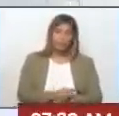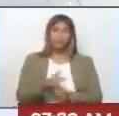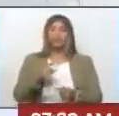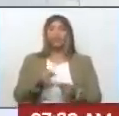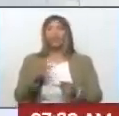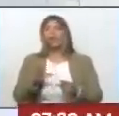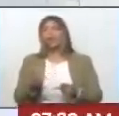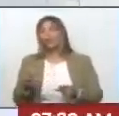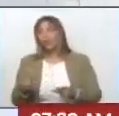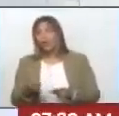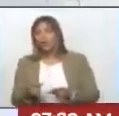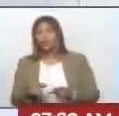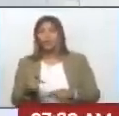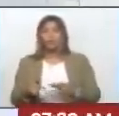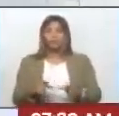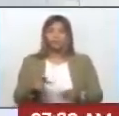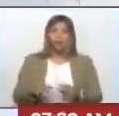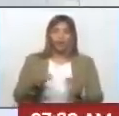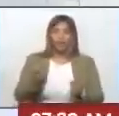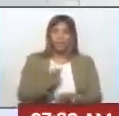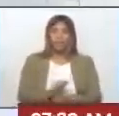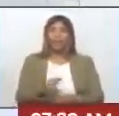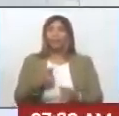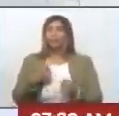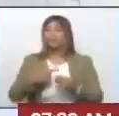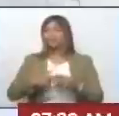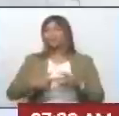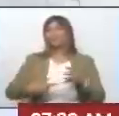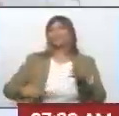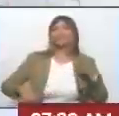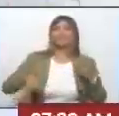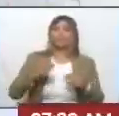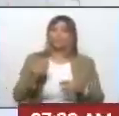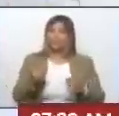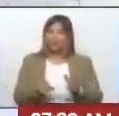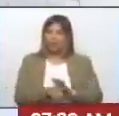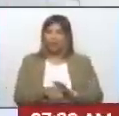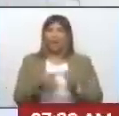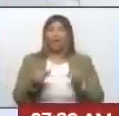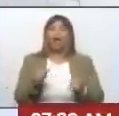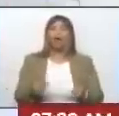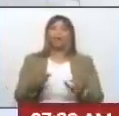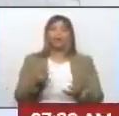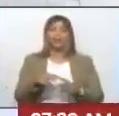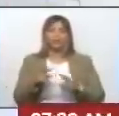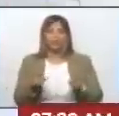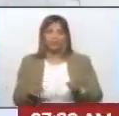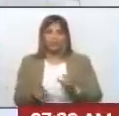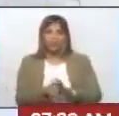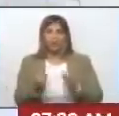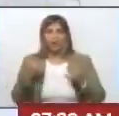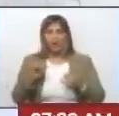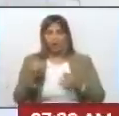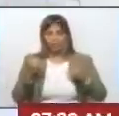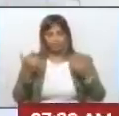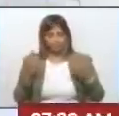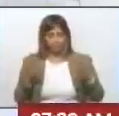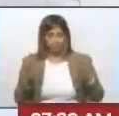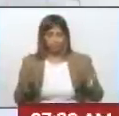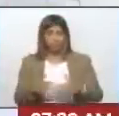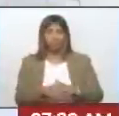Orgánico Procesal Penal, en un sinfín de leyes, y ahora esta nueva ley, pues que hay que aplaudir sin lugar a